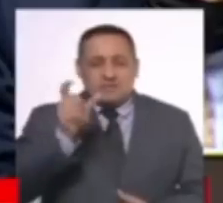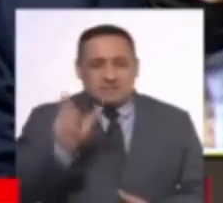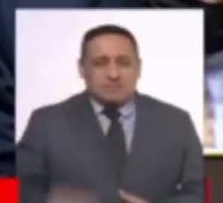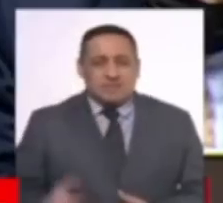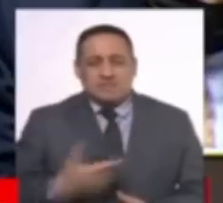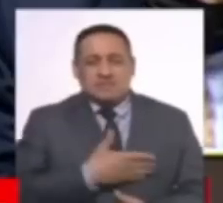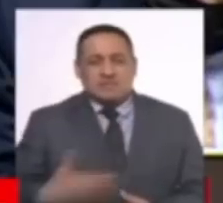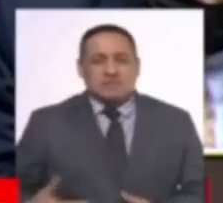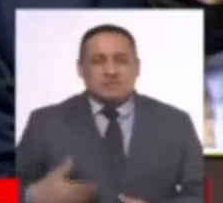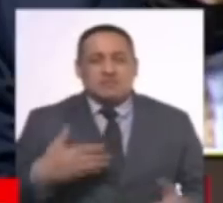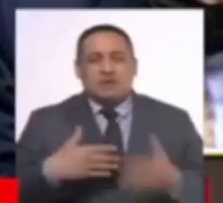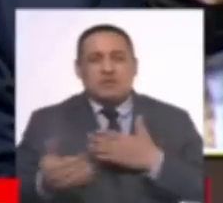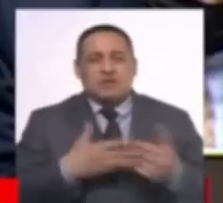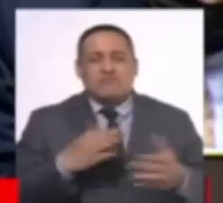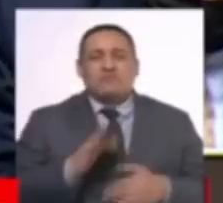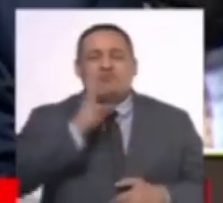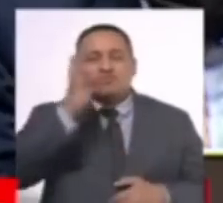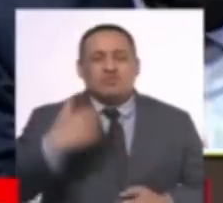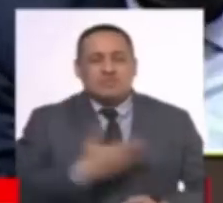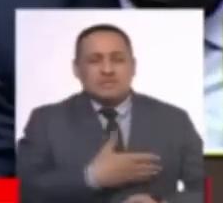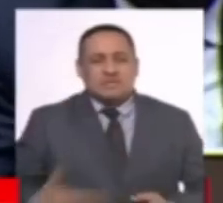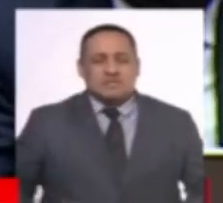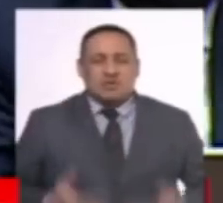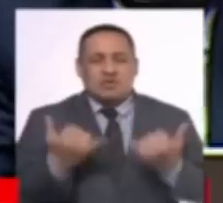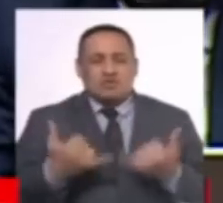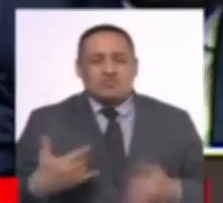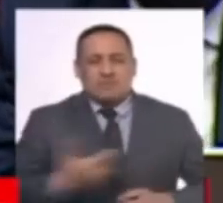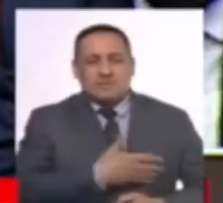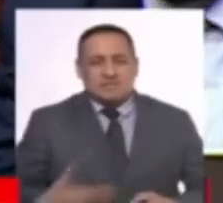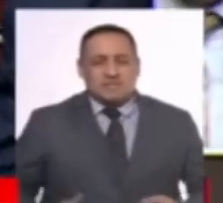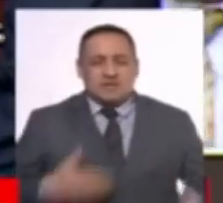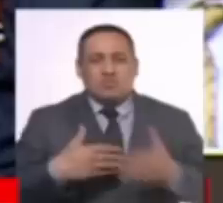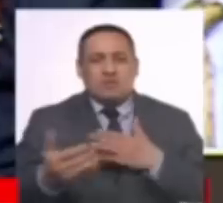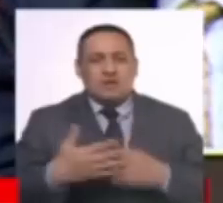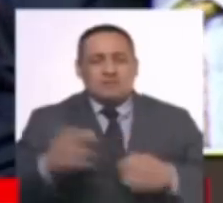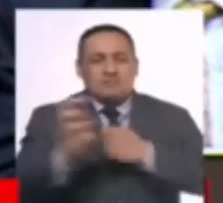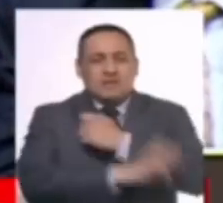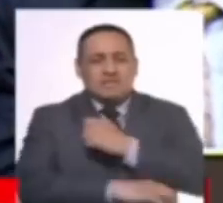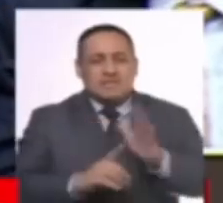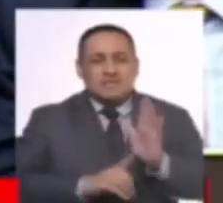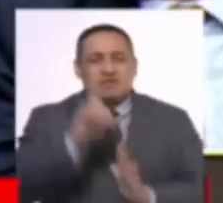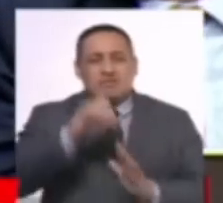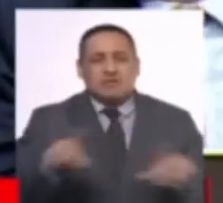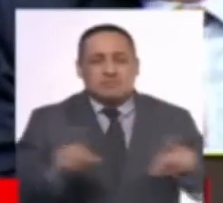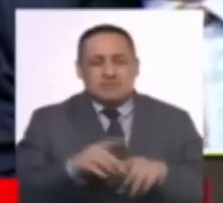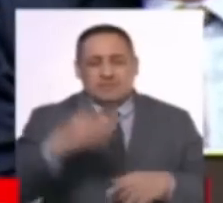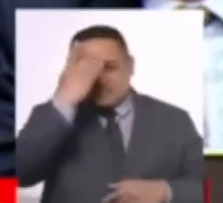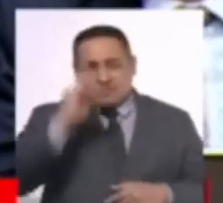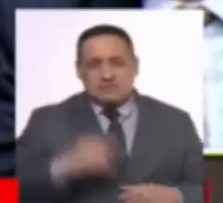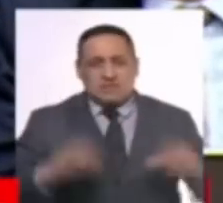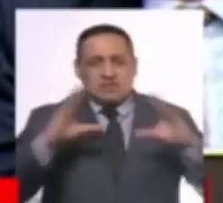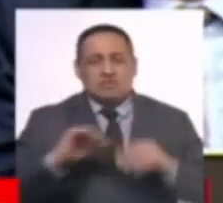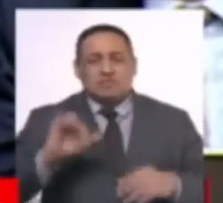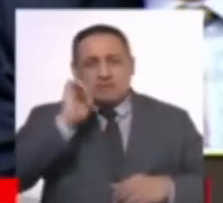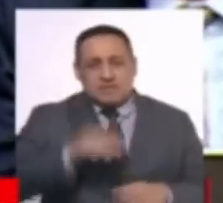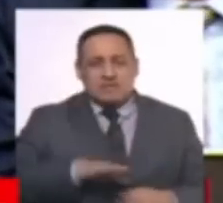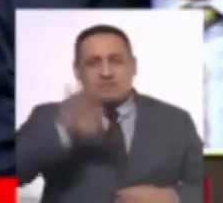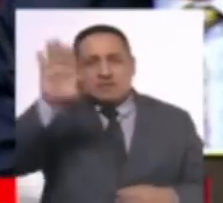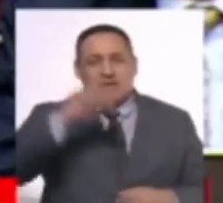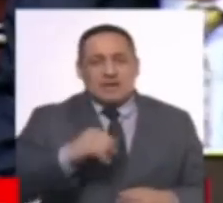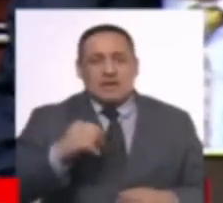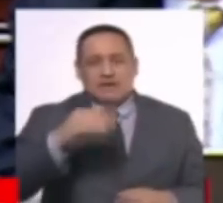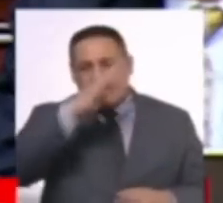sino para cualquier futuro presidente. Hoy en día un presidente de cualquier país desarrollado decide esta noche que mañana se va a